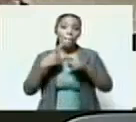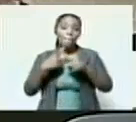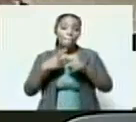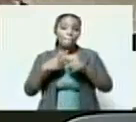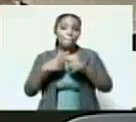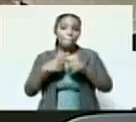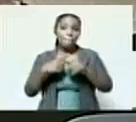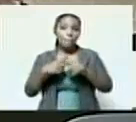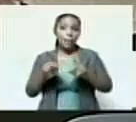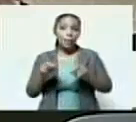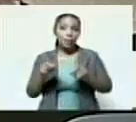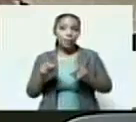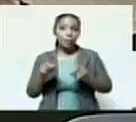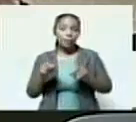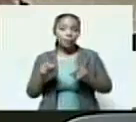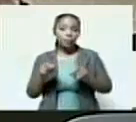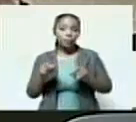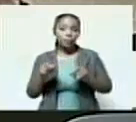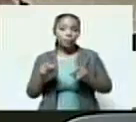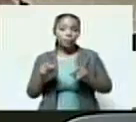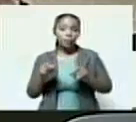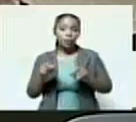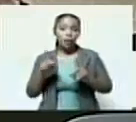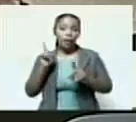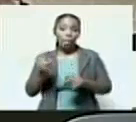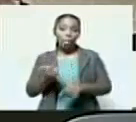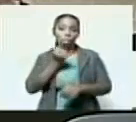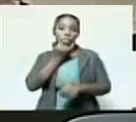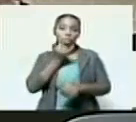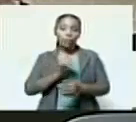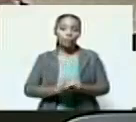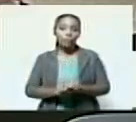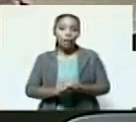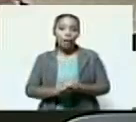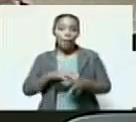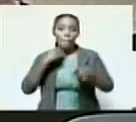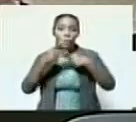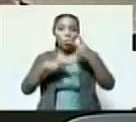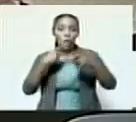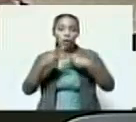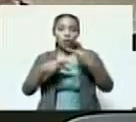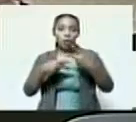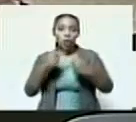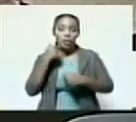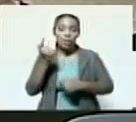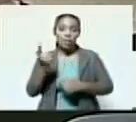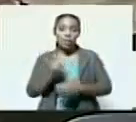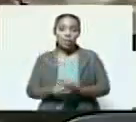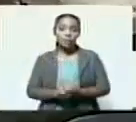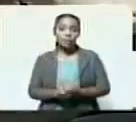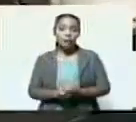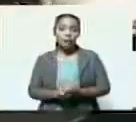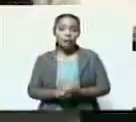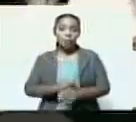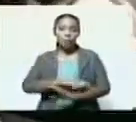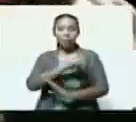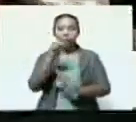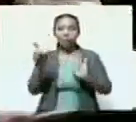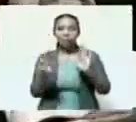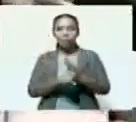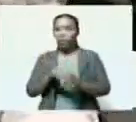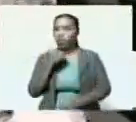ontológicamente es equivocado. Y políticamente, dicen, es completamente